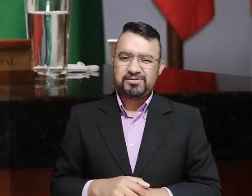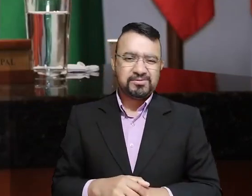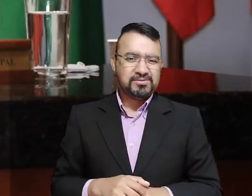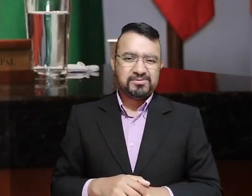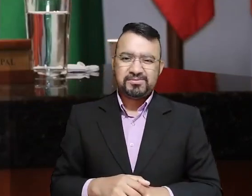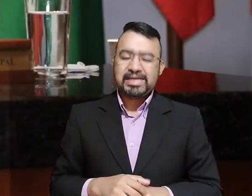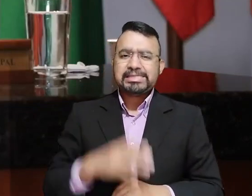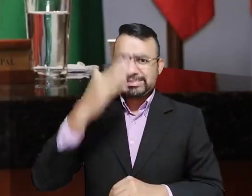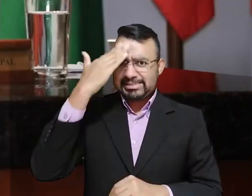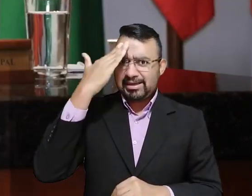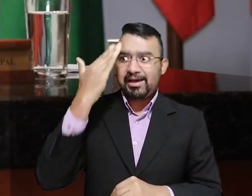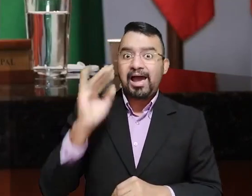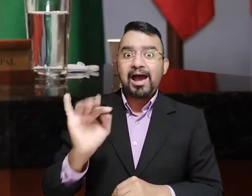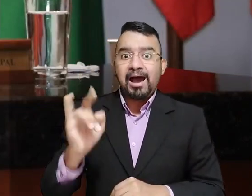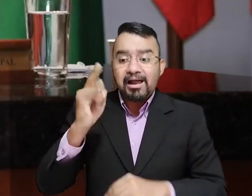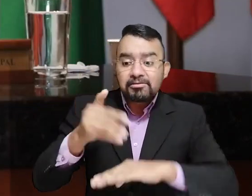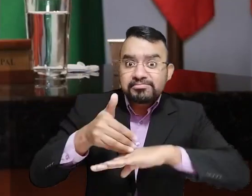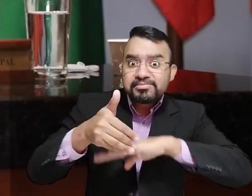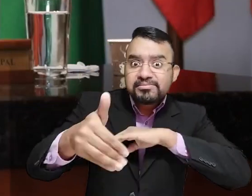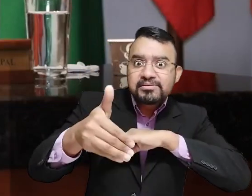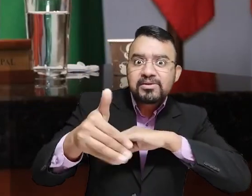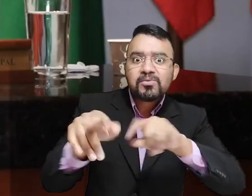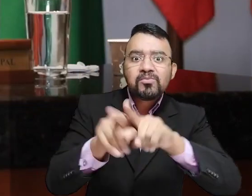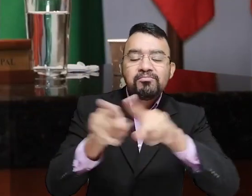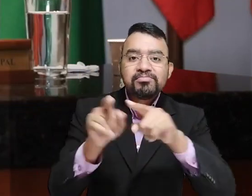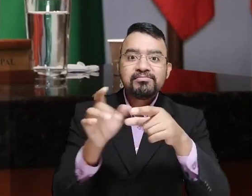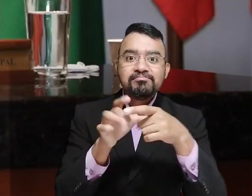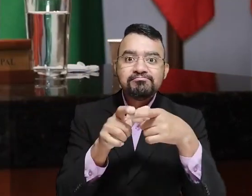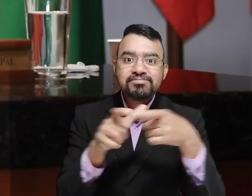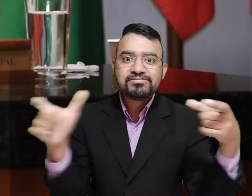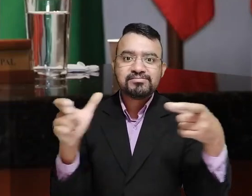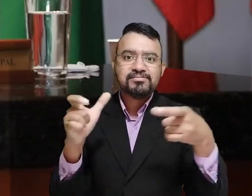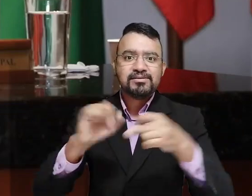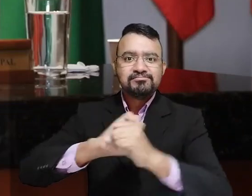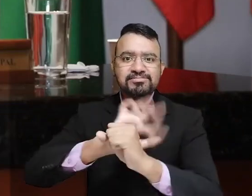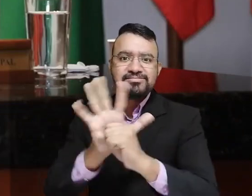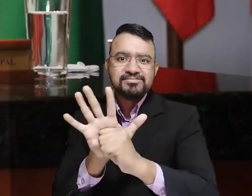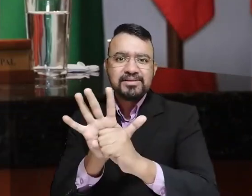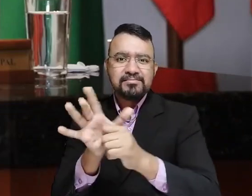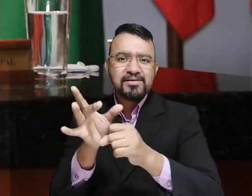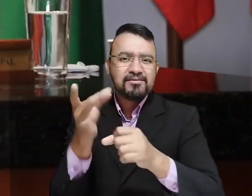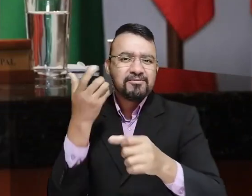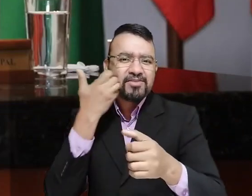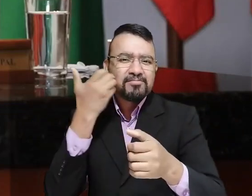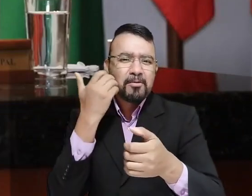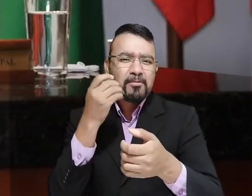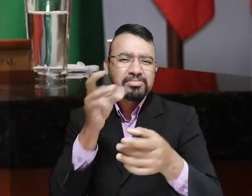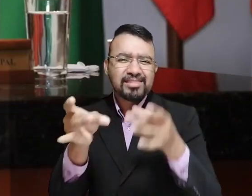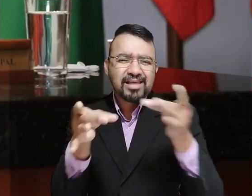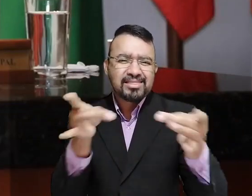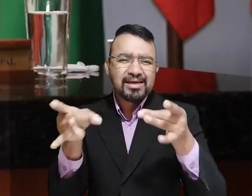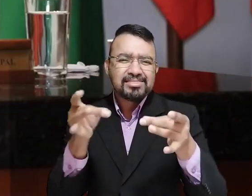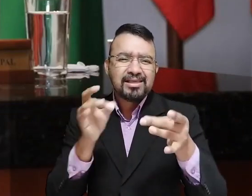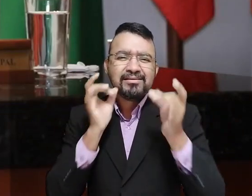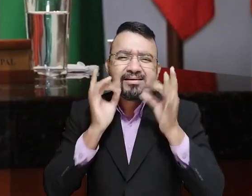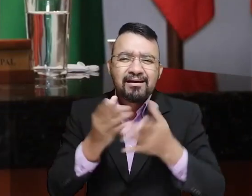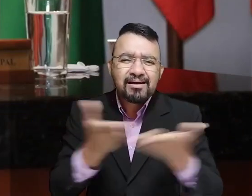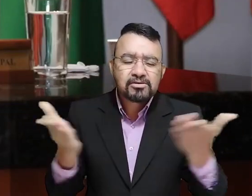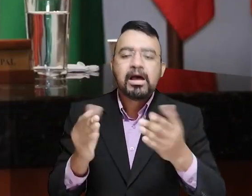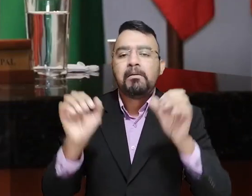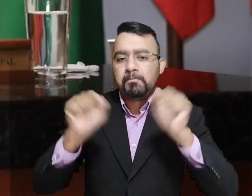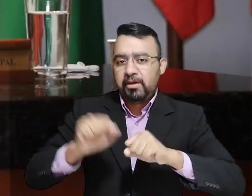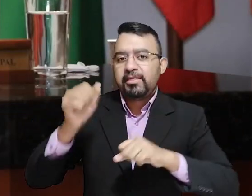son necesarios. Posiblemente llegue un cuarto pico de la pandemia y tengamos que hacer más cierres. Pero hoy